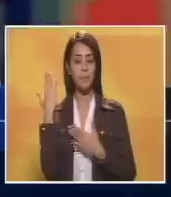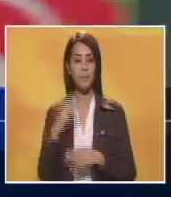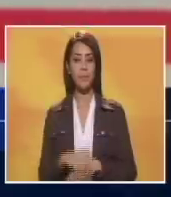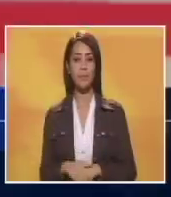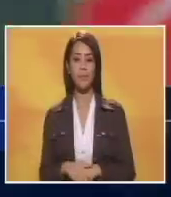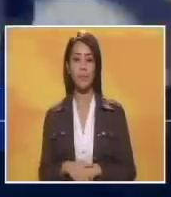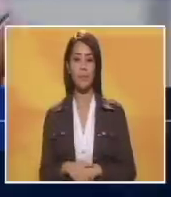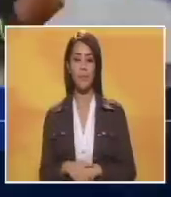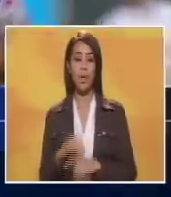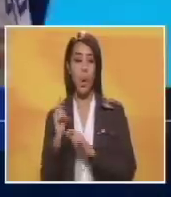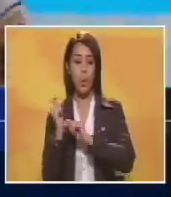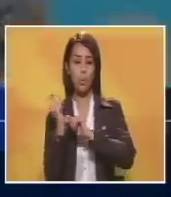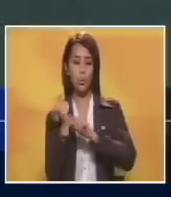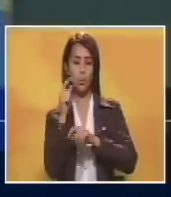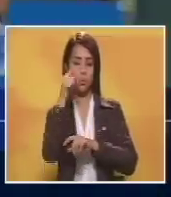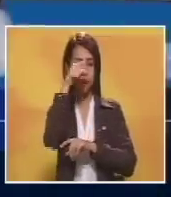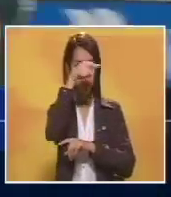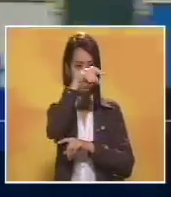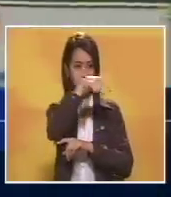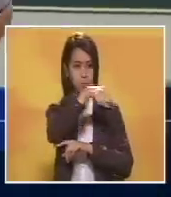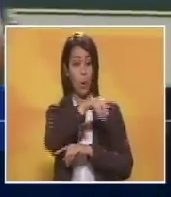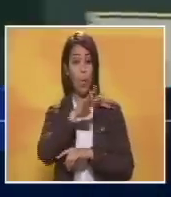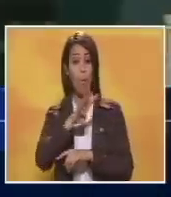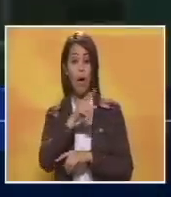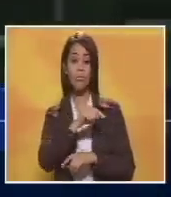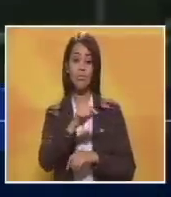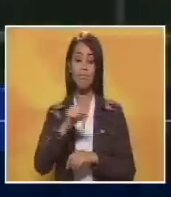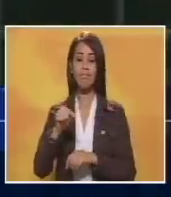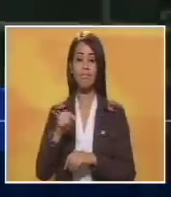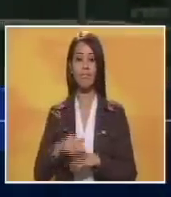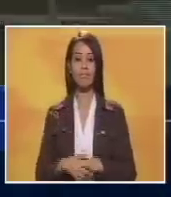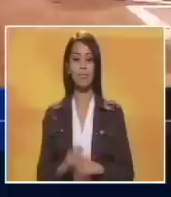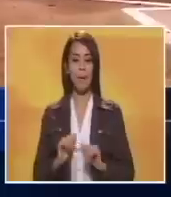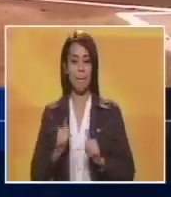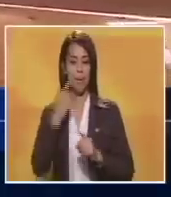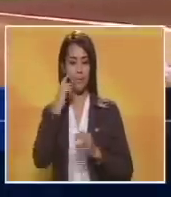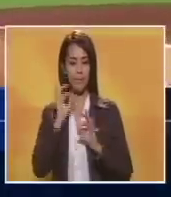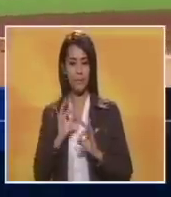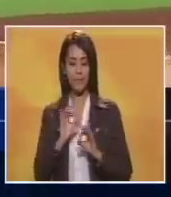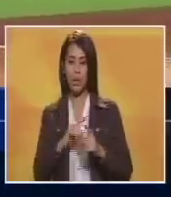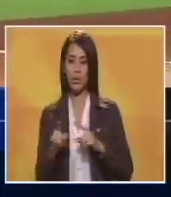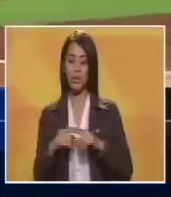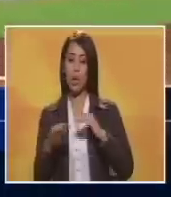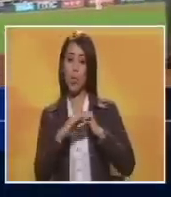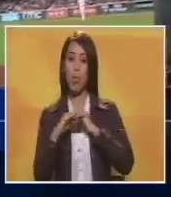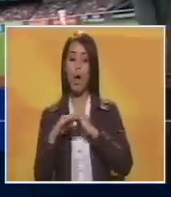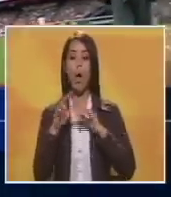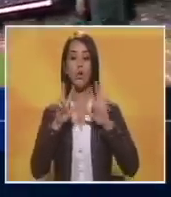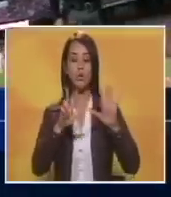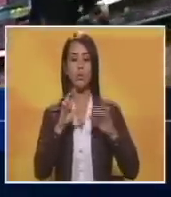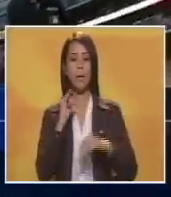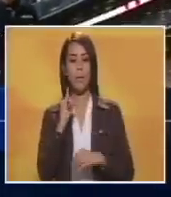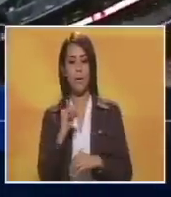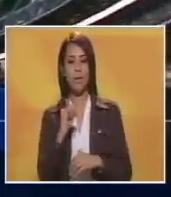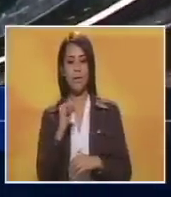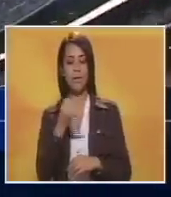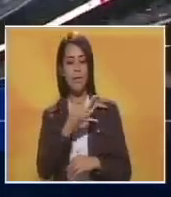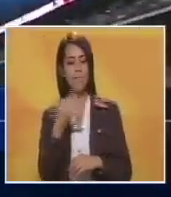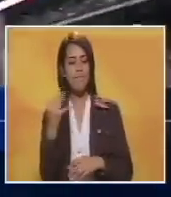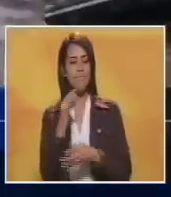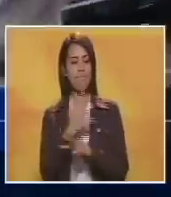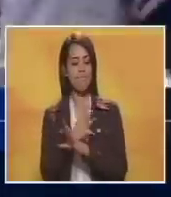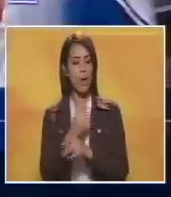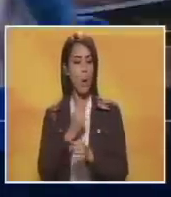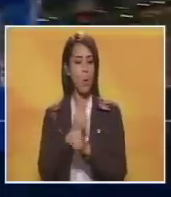Justin Verlander conecta batazo de 4 esquinas para abrir la pizarra. Los Astros igualaron en el octavo tras romper el juego perfecto que venía